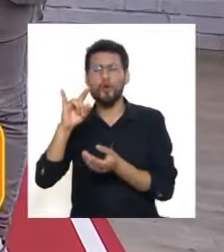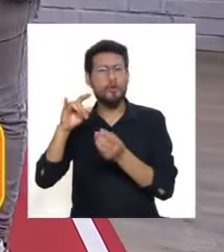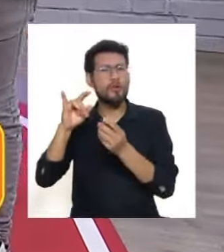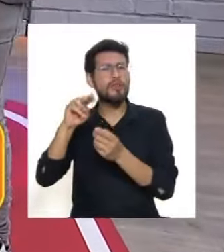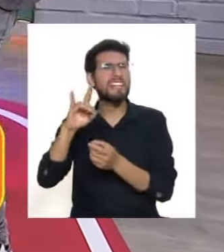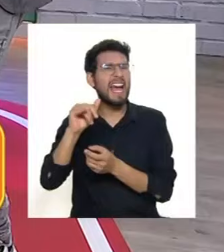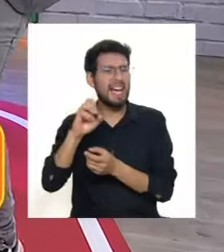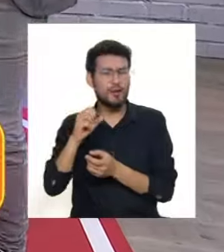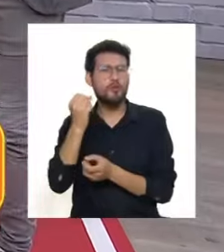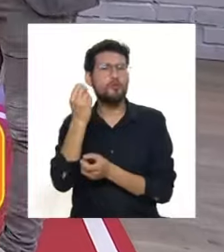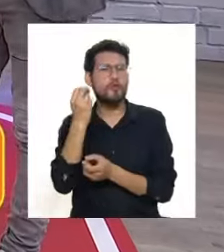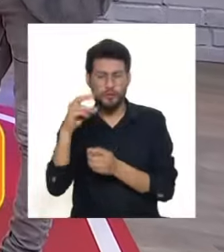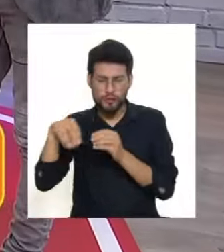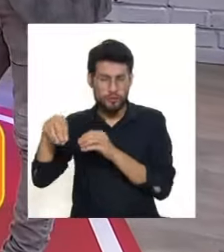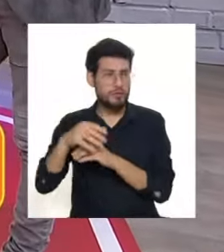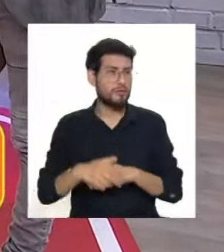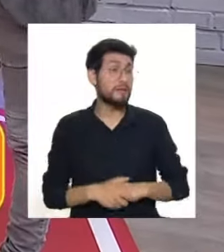ejemplo.